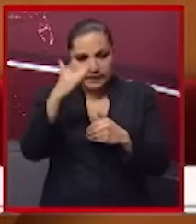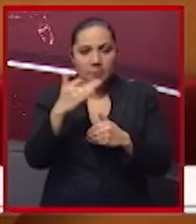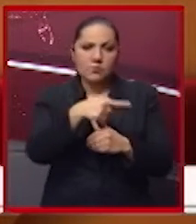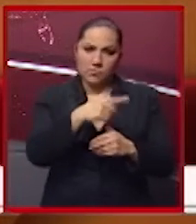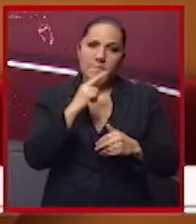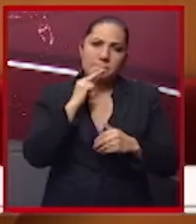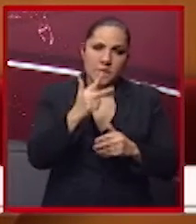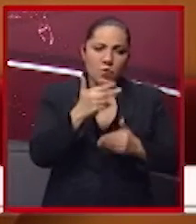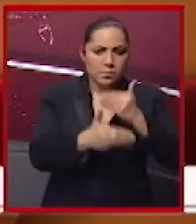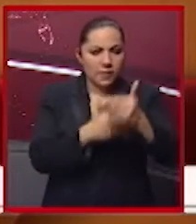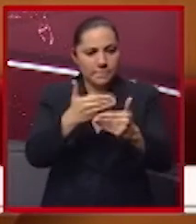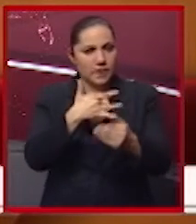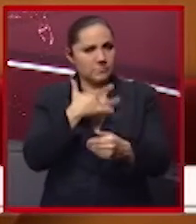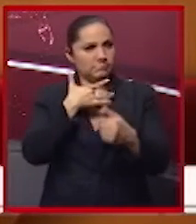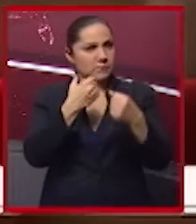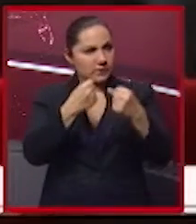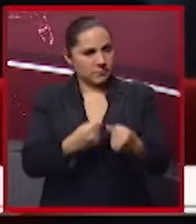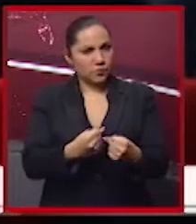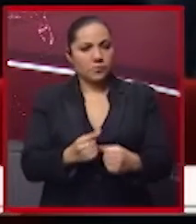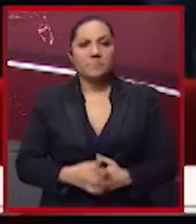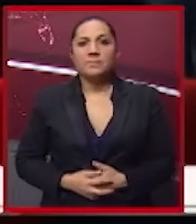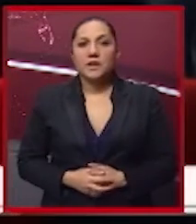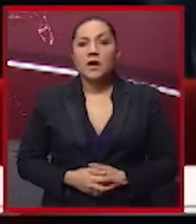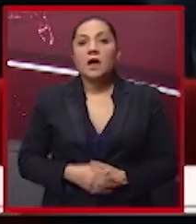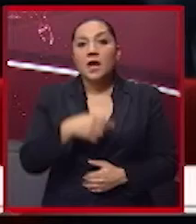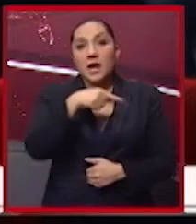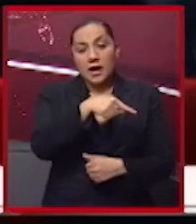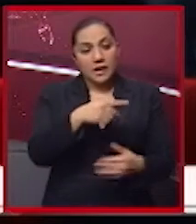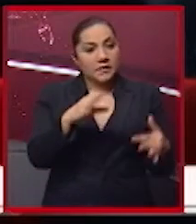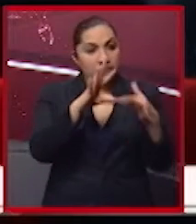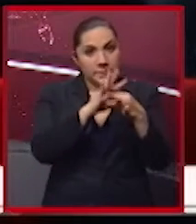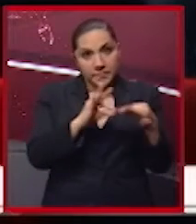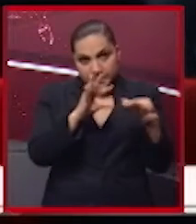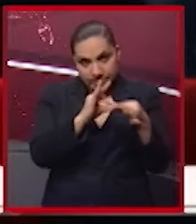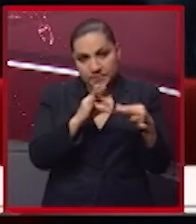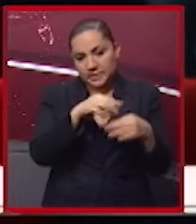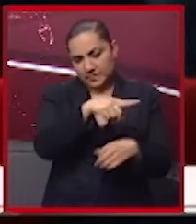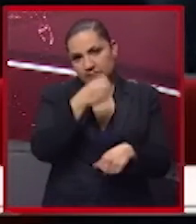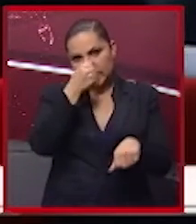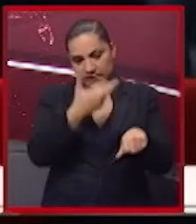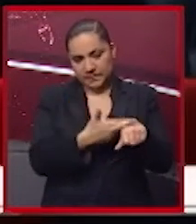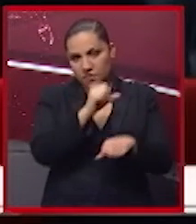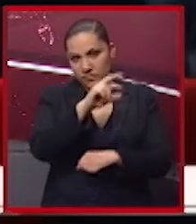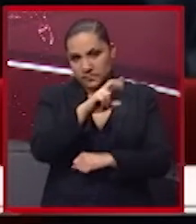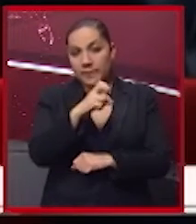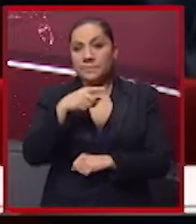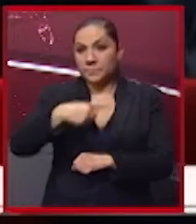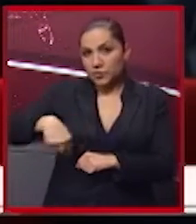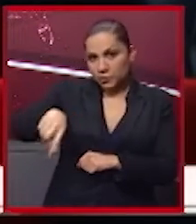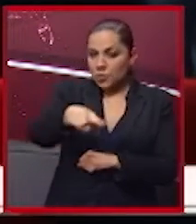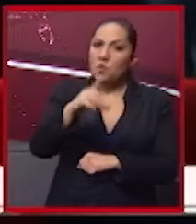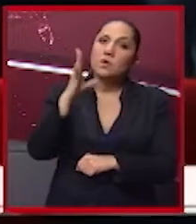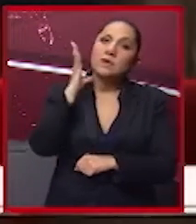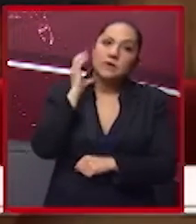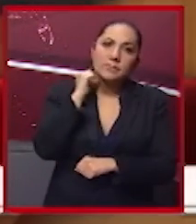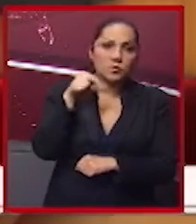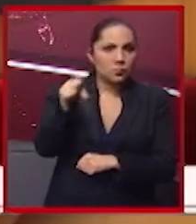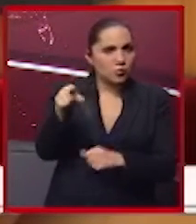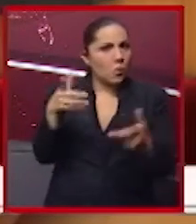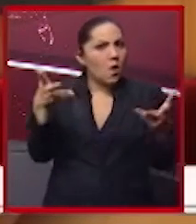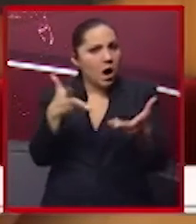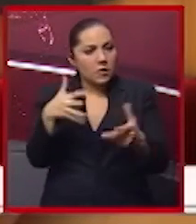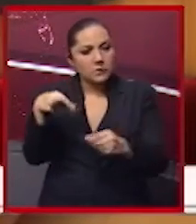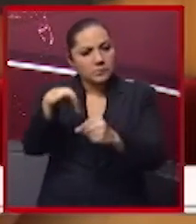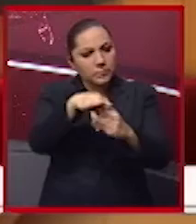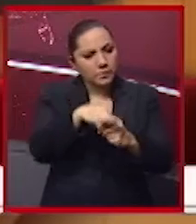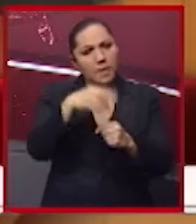Bueno, importante destacar lo que señalaba el canciller al final. El Senado de la República finalmente ratificará o no el